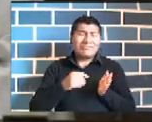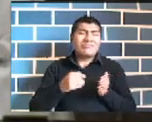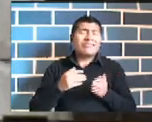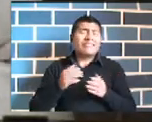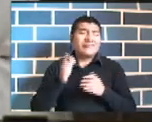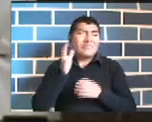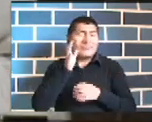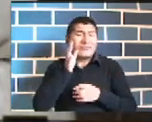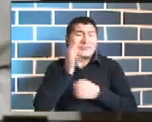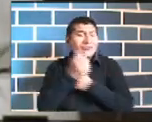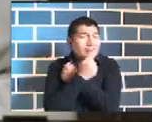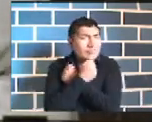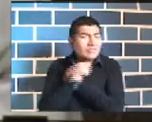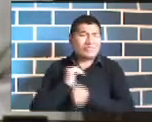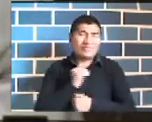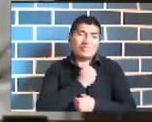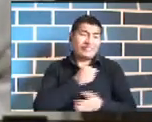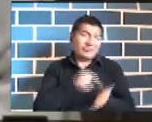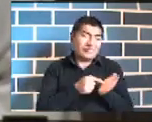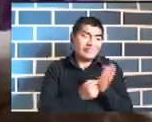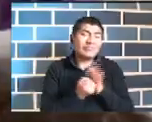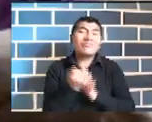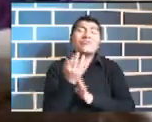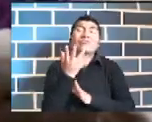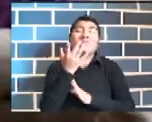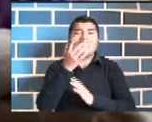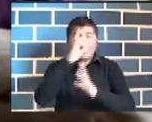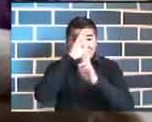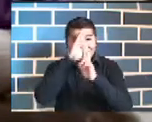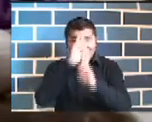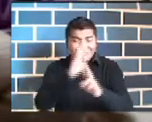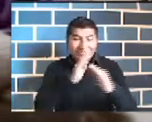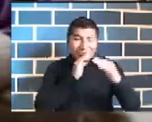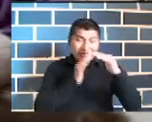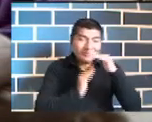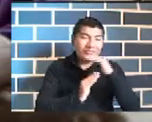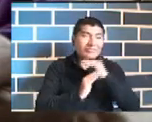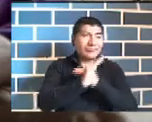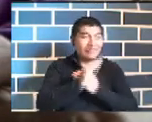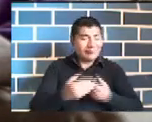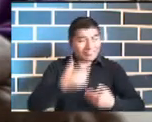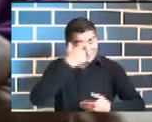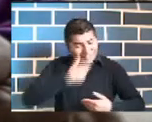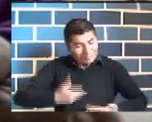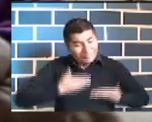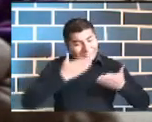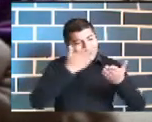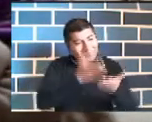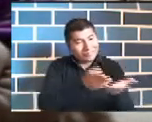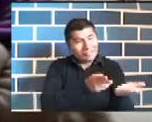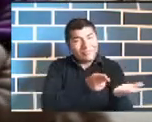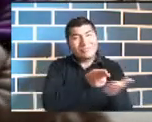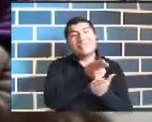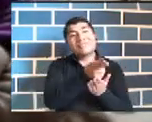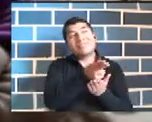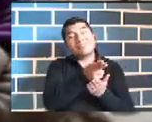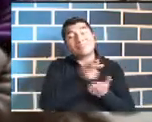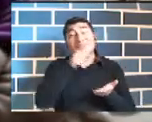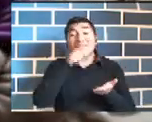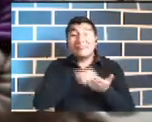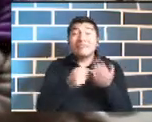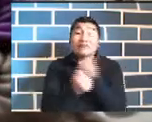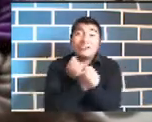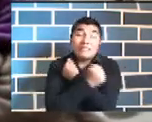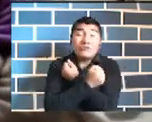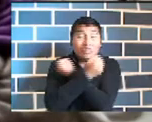nosotros, y ese amor tiene que salir con respeto, con humildad, con entrega y con sinceridad. Ese es el amor que